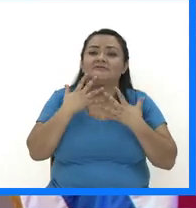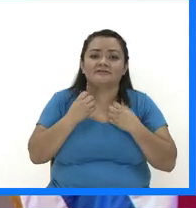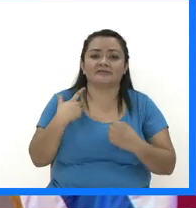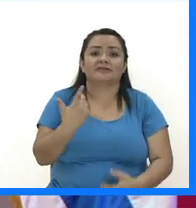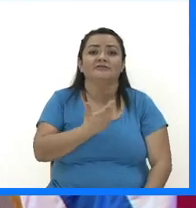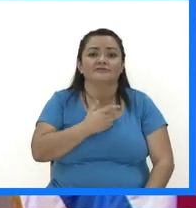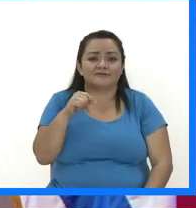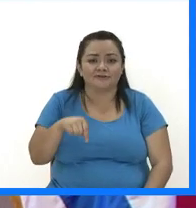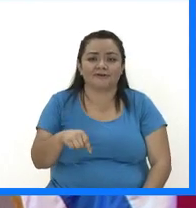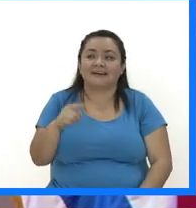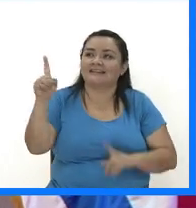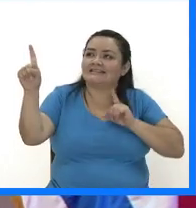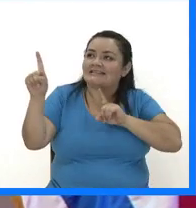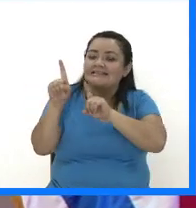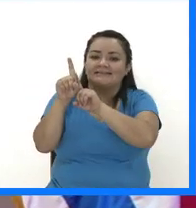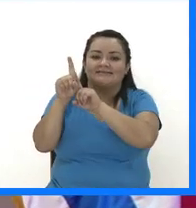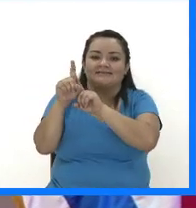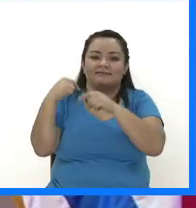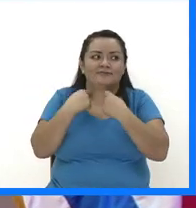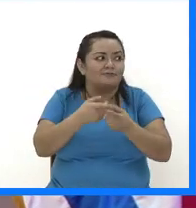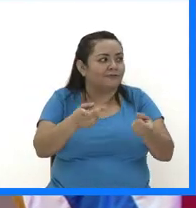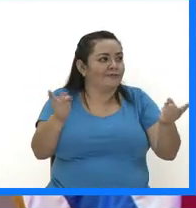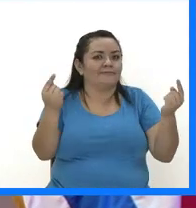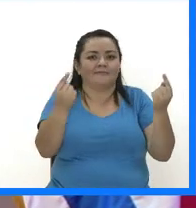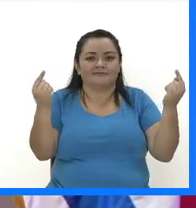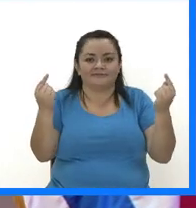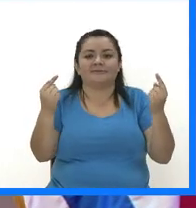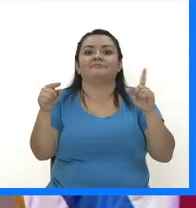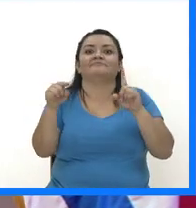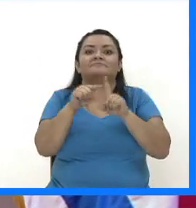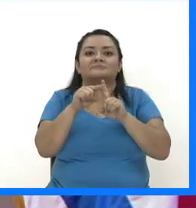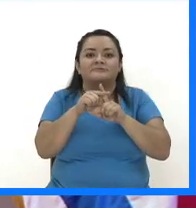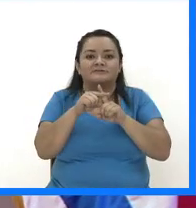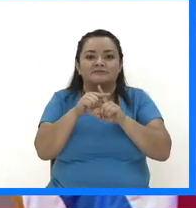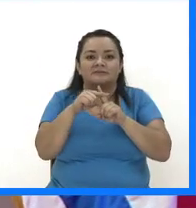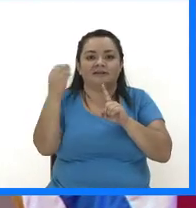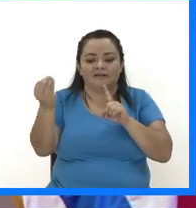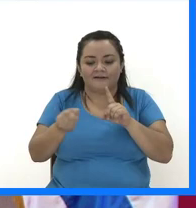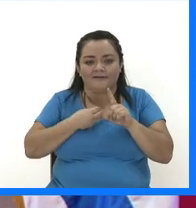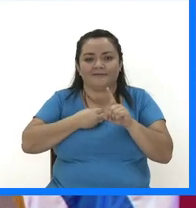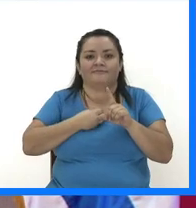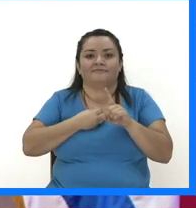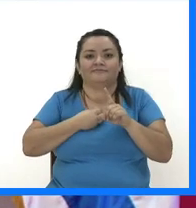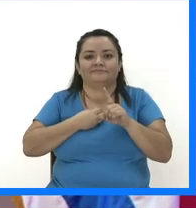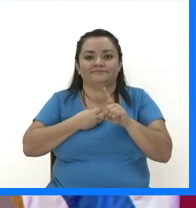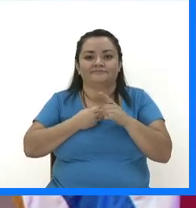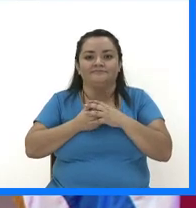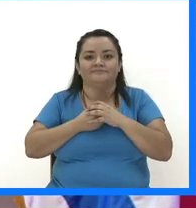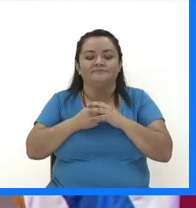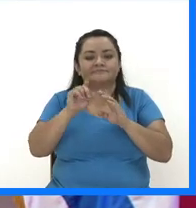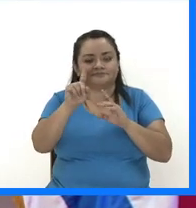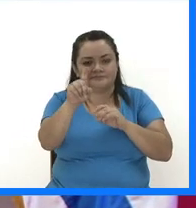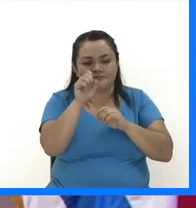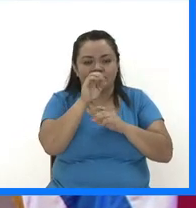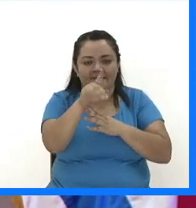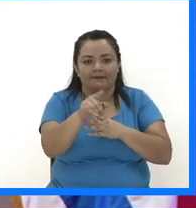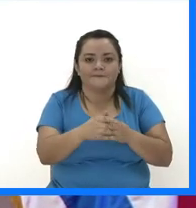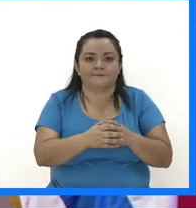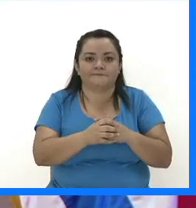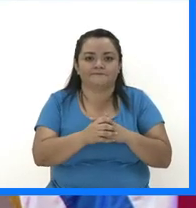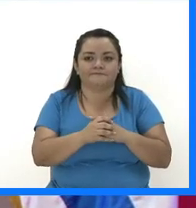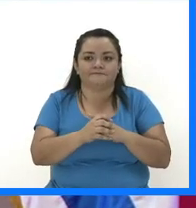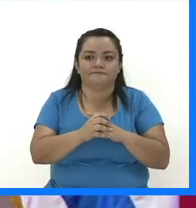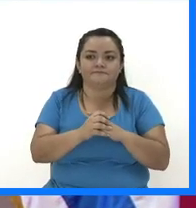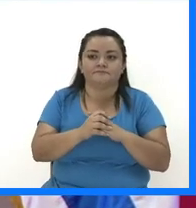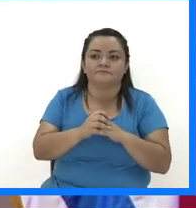nosotros que estemos cerca de él y que nos rodeamos de personas que no ahoguen la semilla que dios ha puesto en ti tenéis una cosa